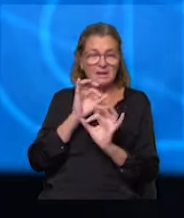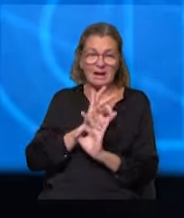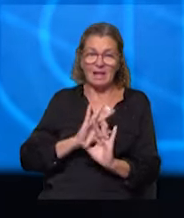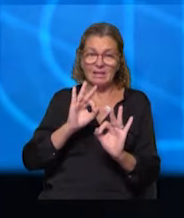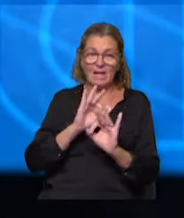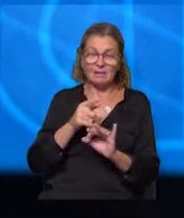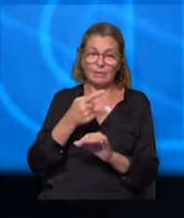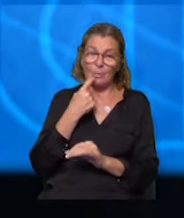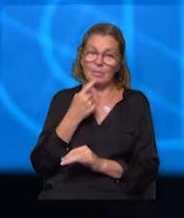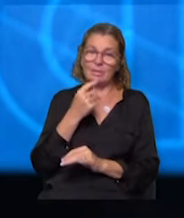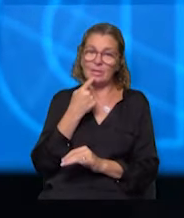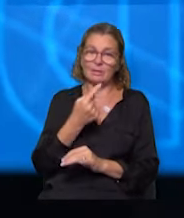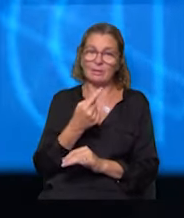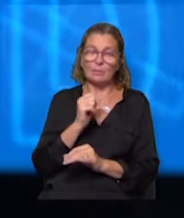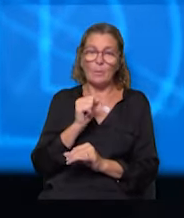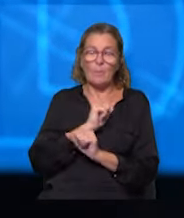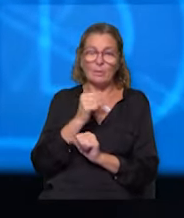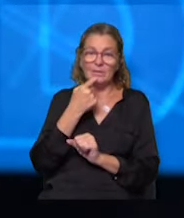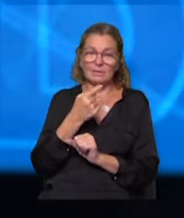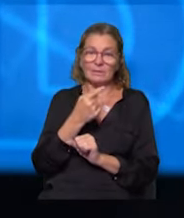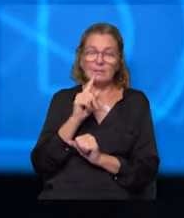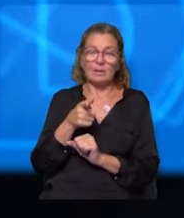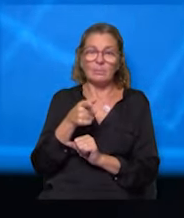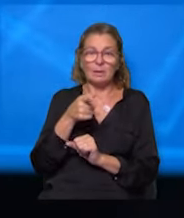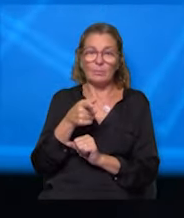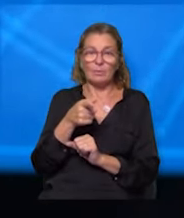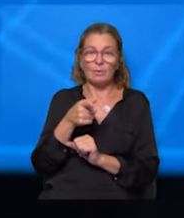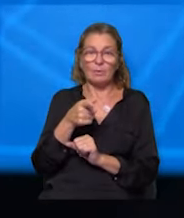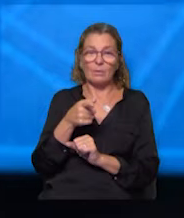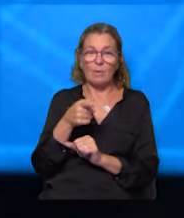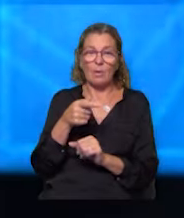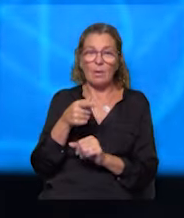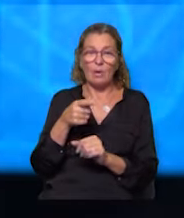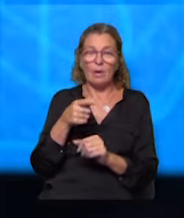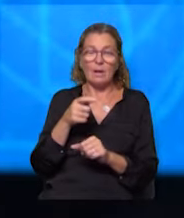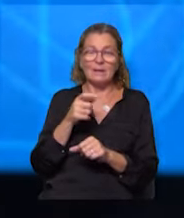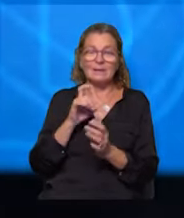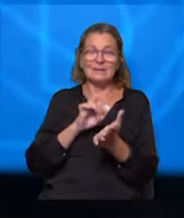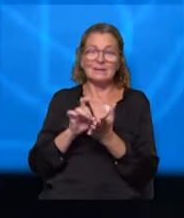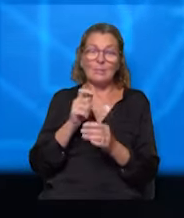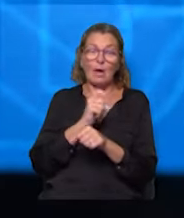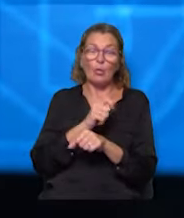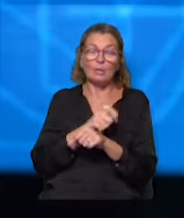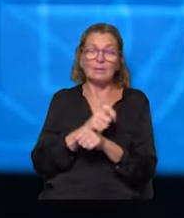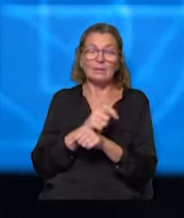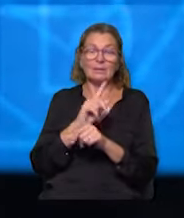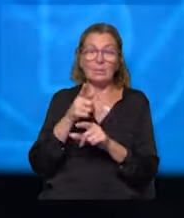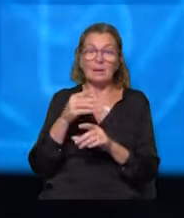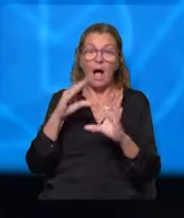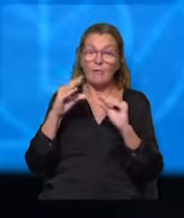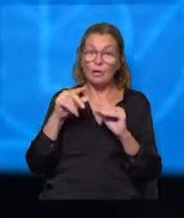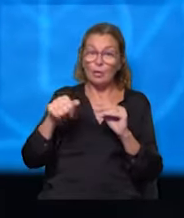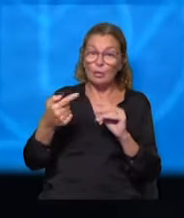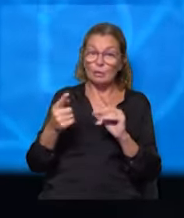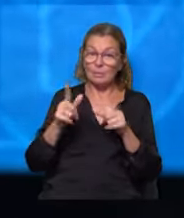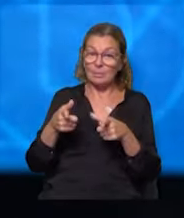esas expresiones uno podría interpretar que también era un intento de presionar al sistema judicial como habló en otros casos